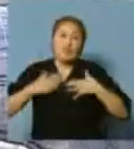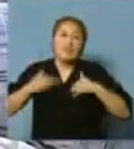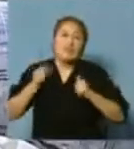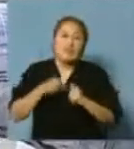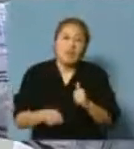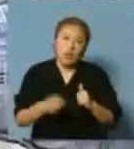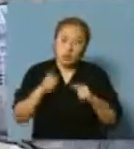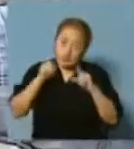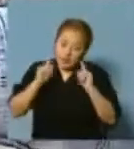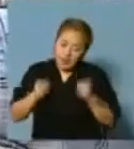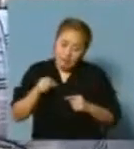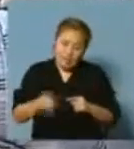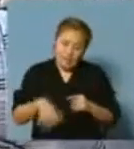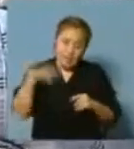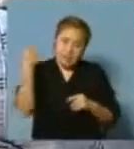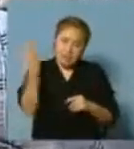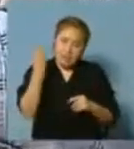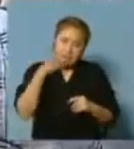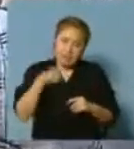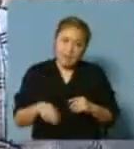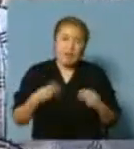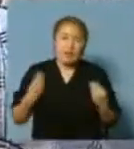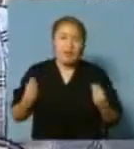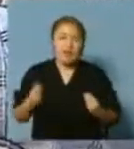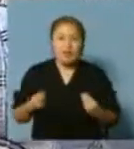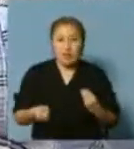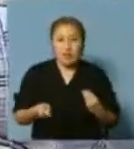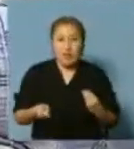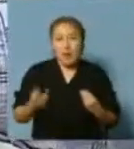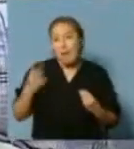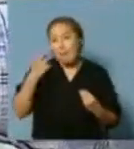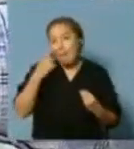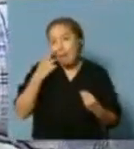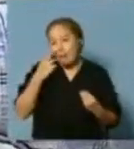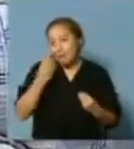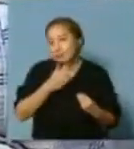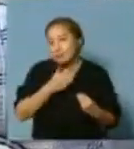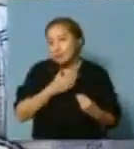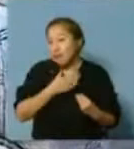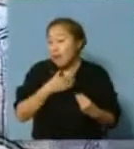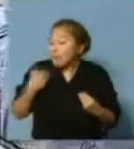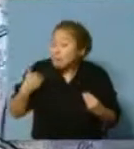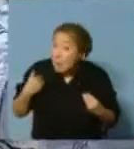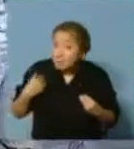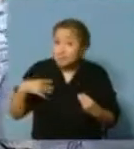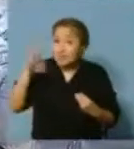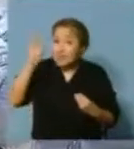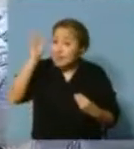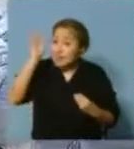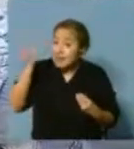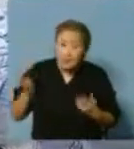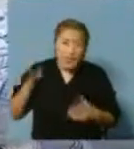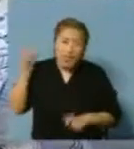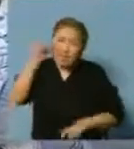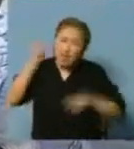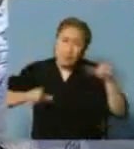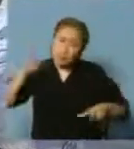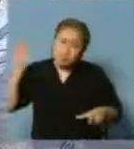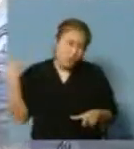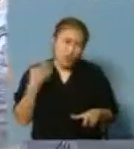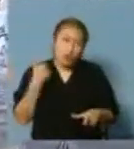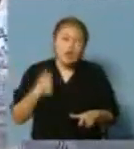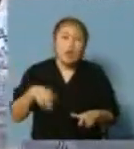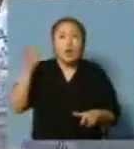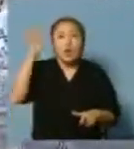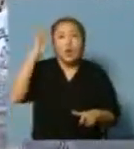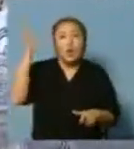salud, también creo que es importante a los papás, especialmente para saber, ¿no?, a toda la comunidad en general, porque